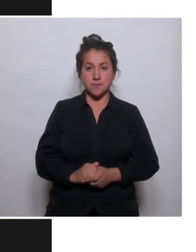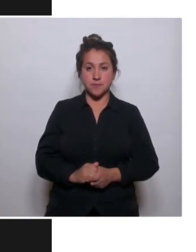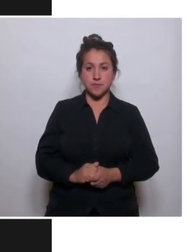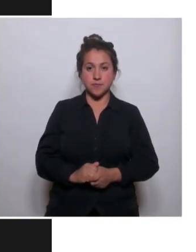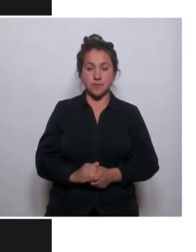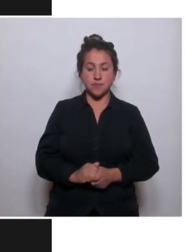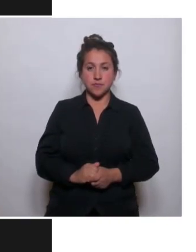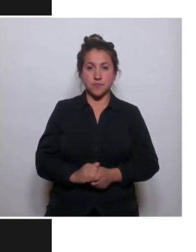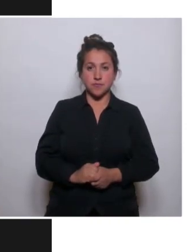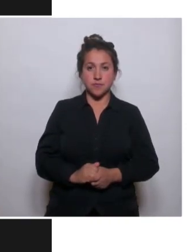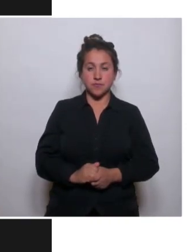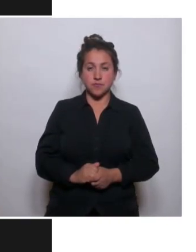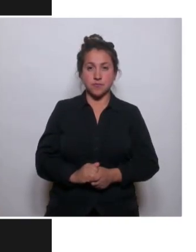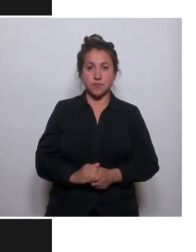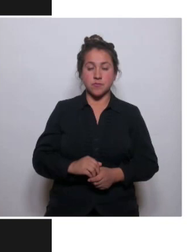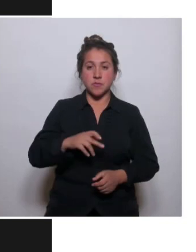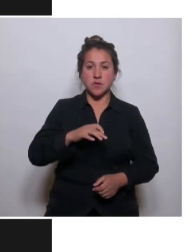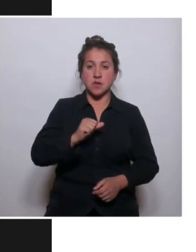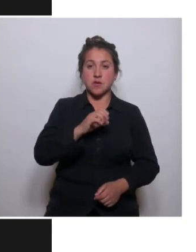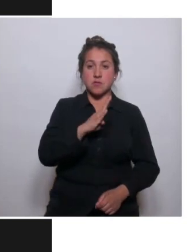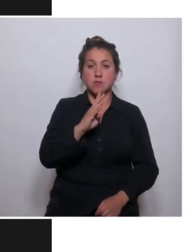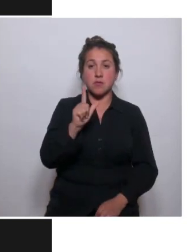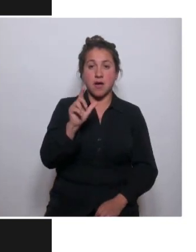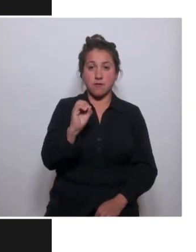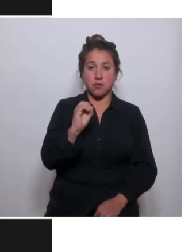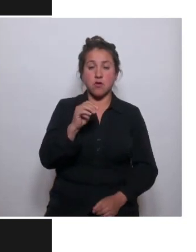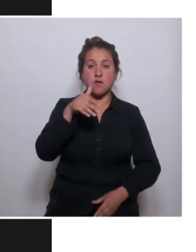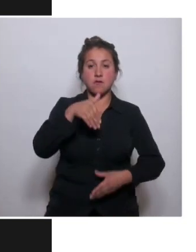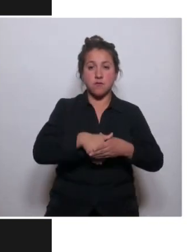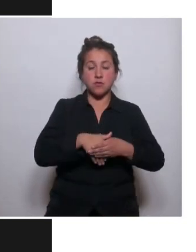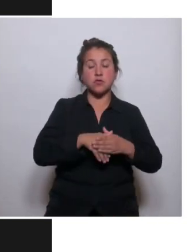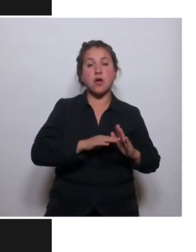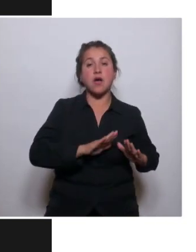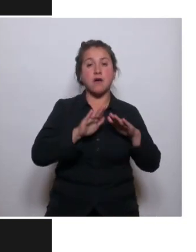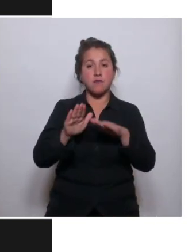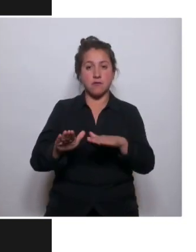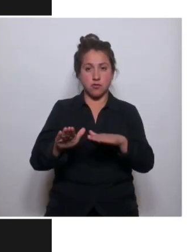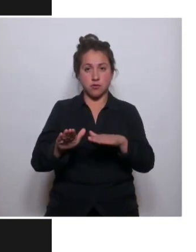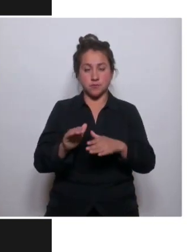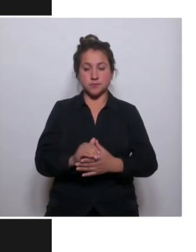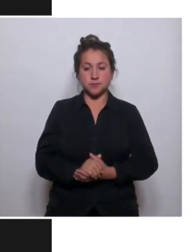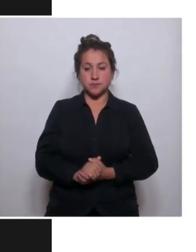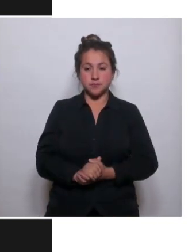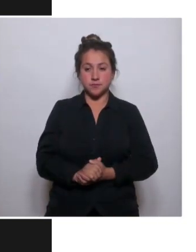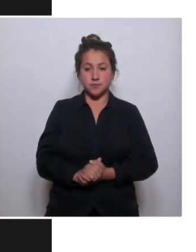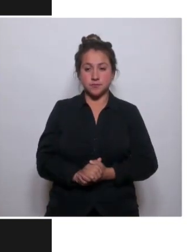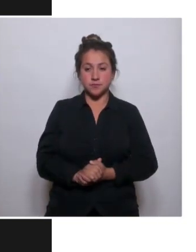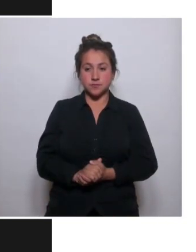secretario. Convencional Pablo Tolosa. A favor, señor secretario.